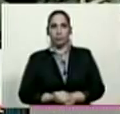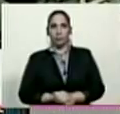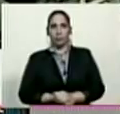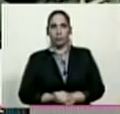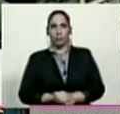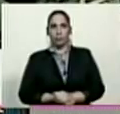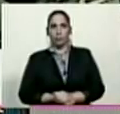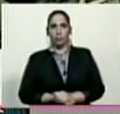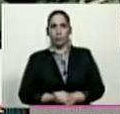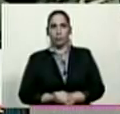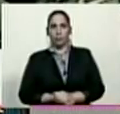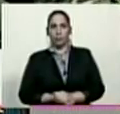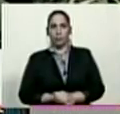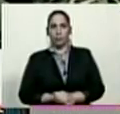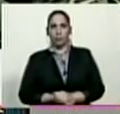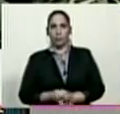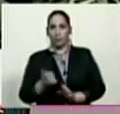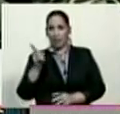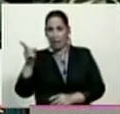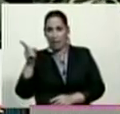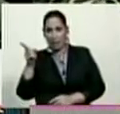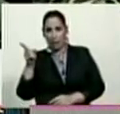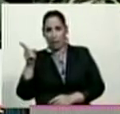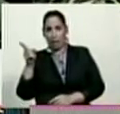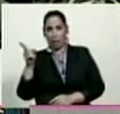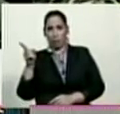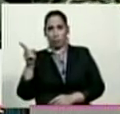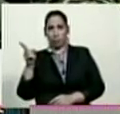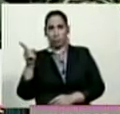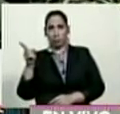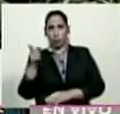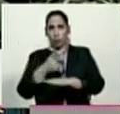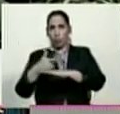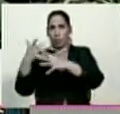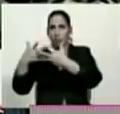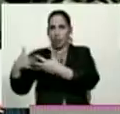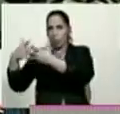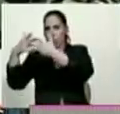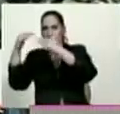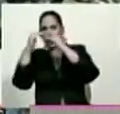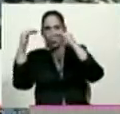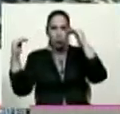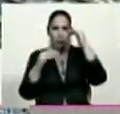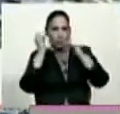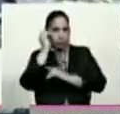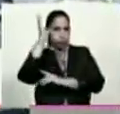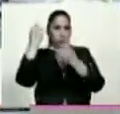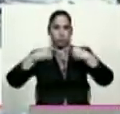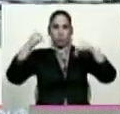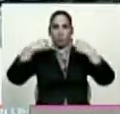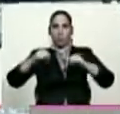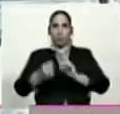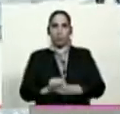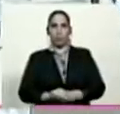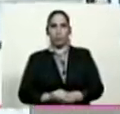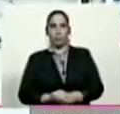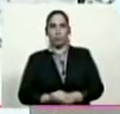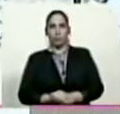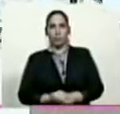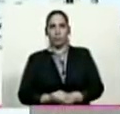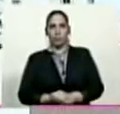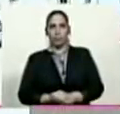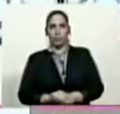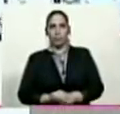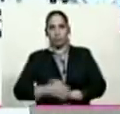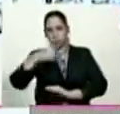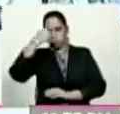porque ellos subestiman la capacidad, la preparación, la